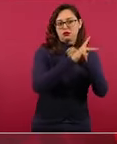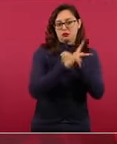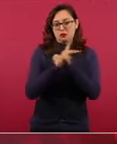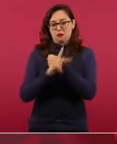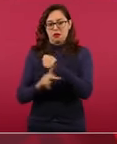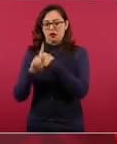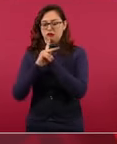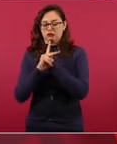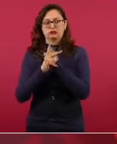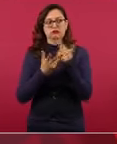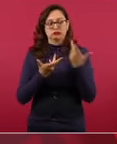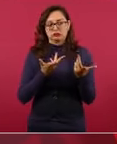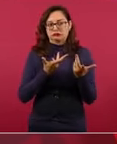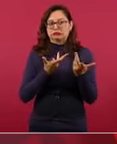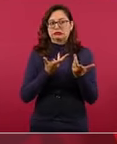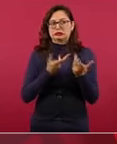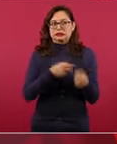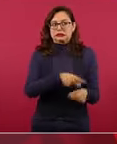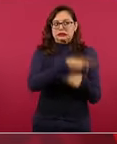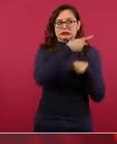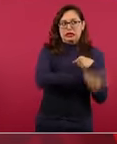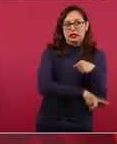nos podemos ayudar